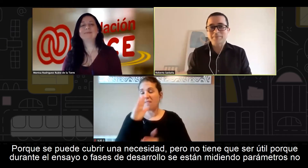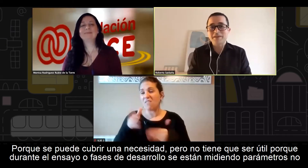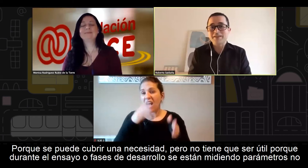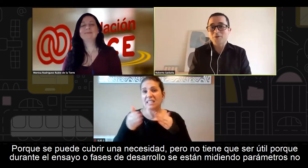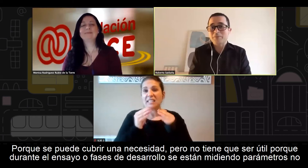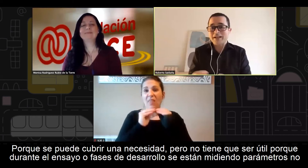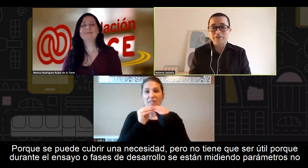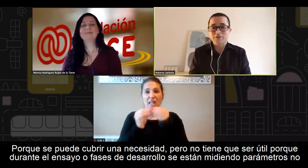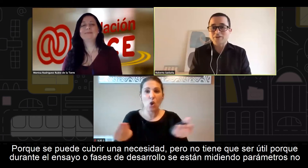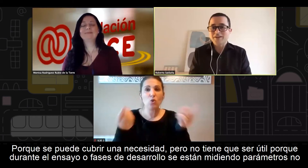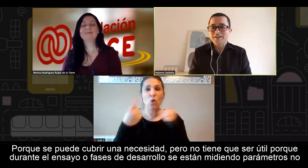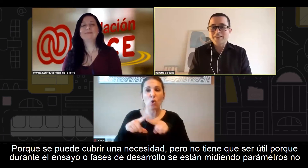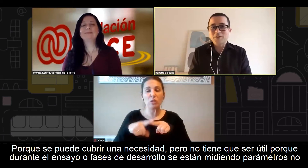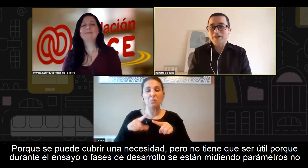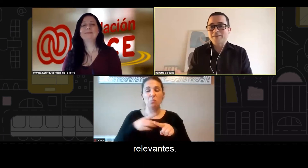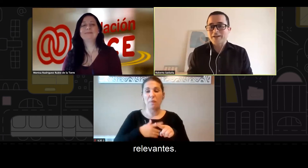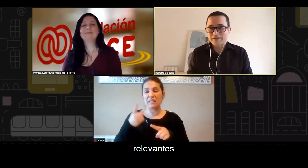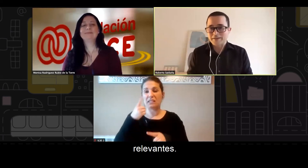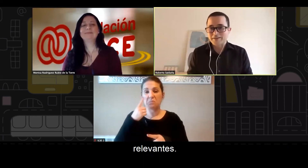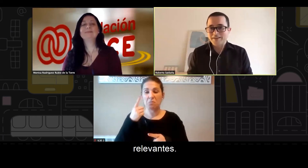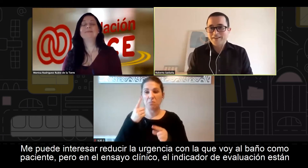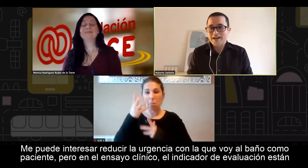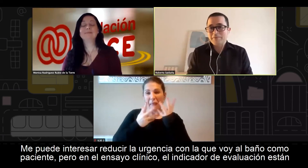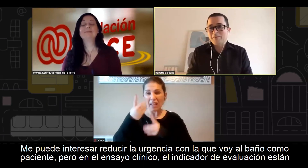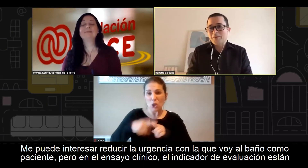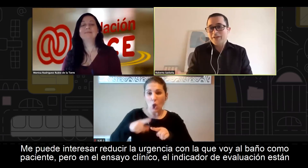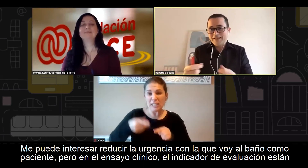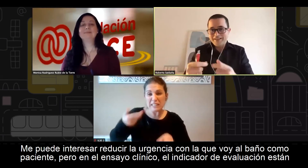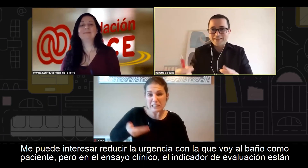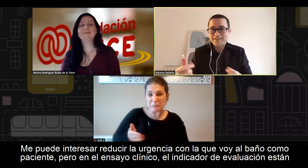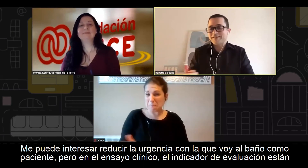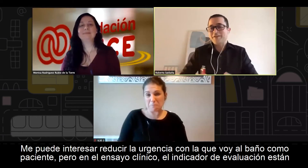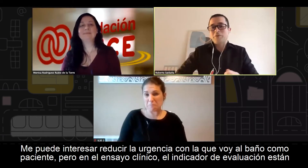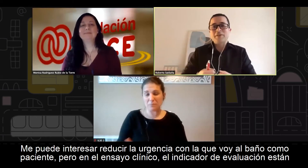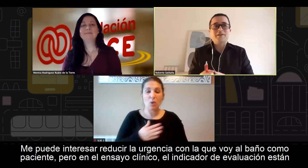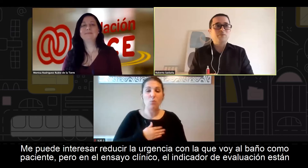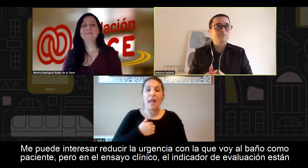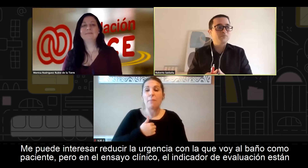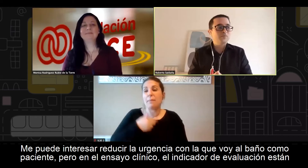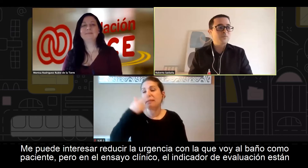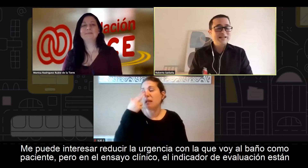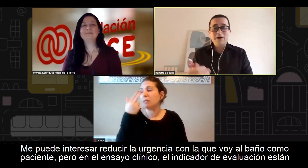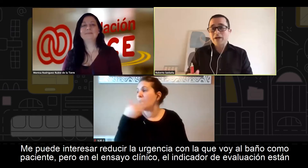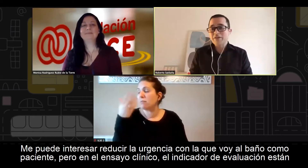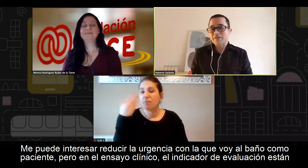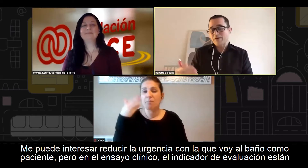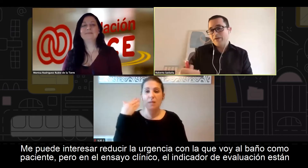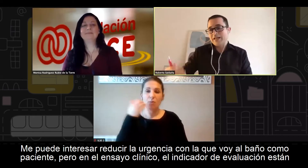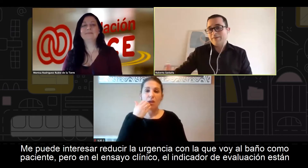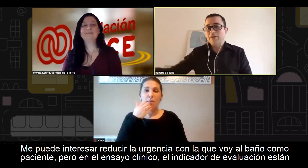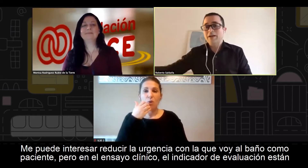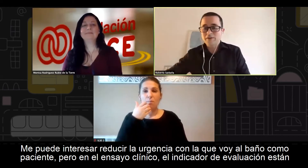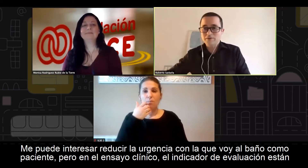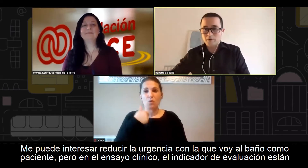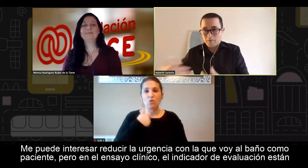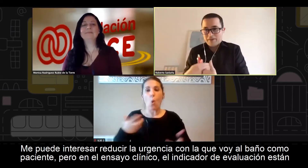están midiendo parámetros que no eran relevantes. A mí me puede interesar reducir la urgencia con la que voy